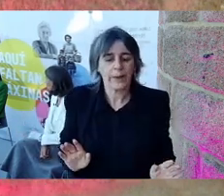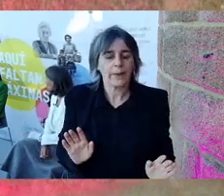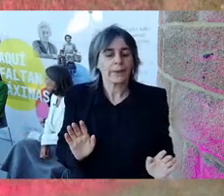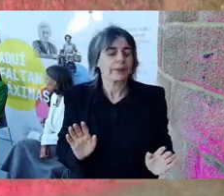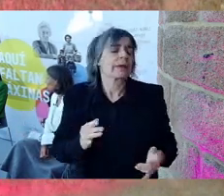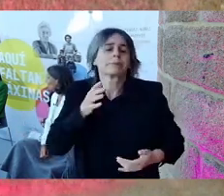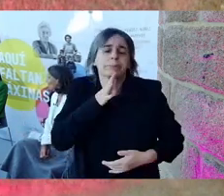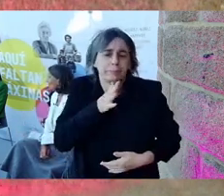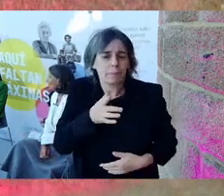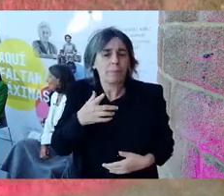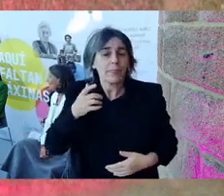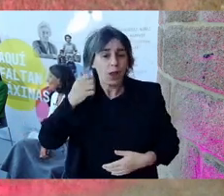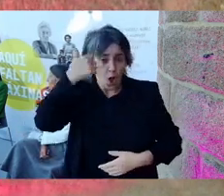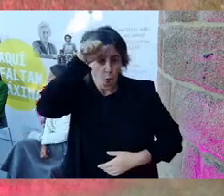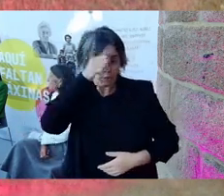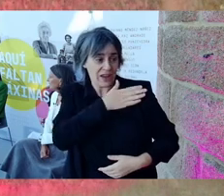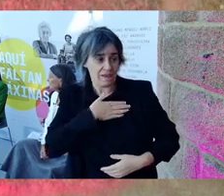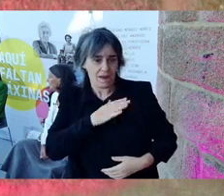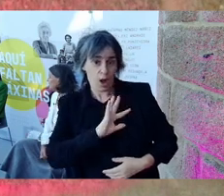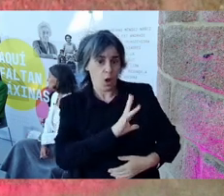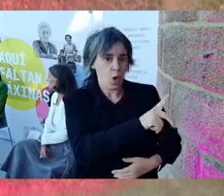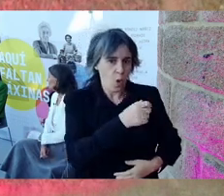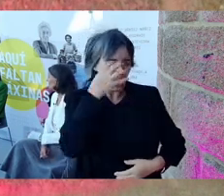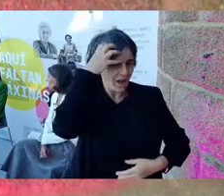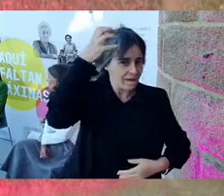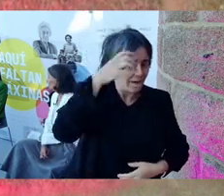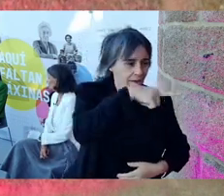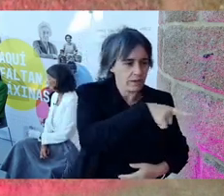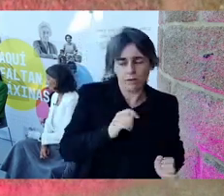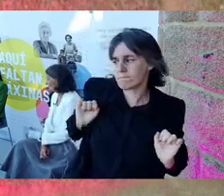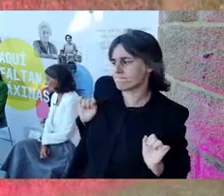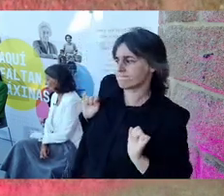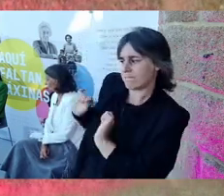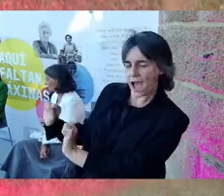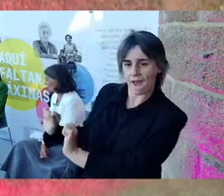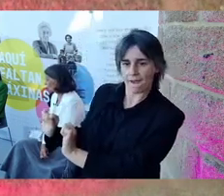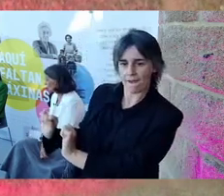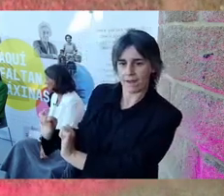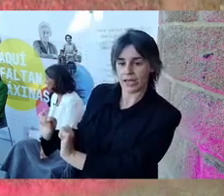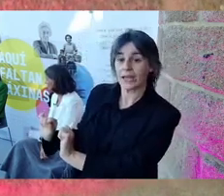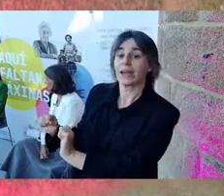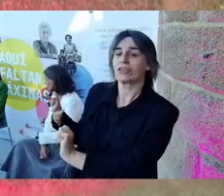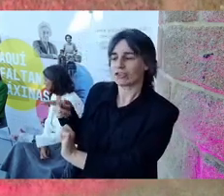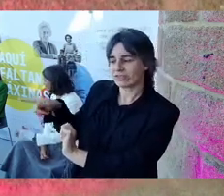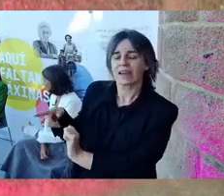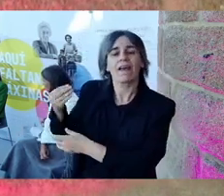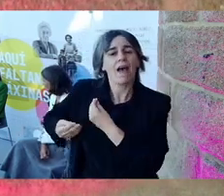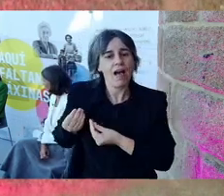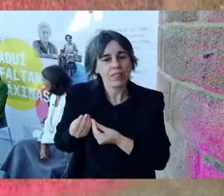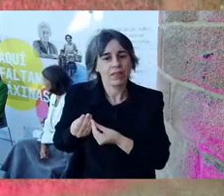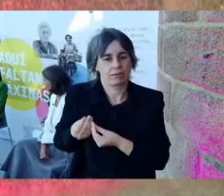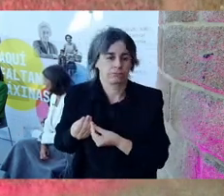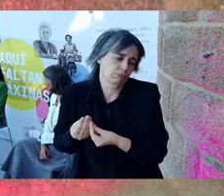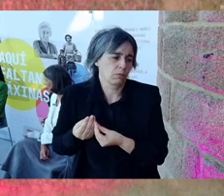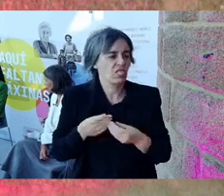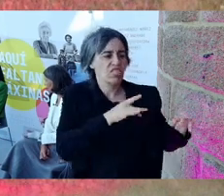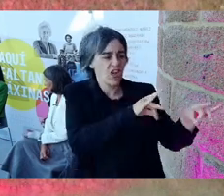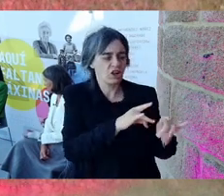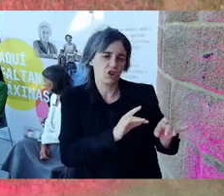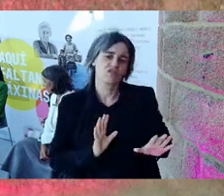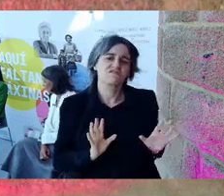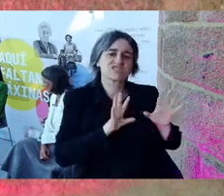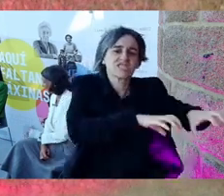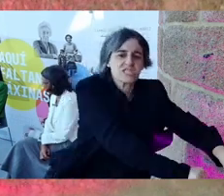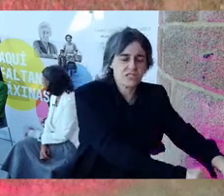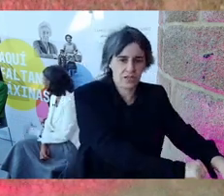pero en fin, la cuestión es que ella le quiso robar el trono, ella no se dejó, y como no se dejó robar el trono, entonces lo que hizo él fue invadir su